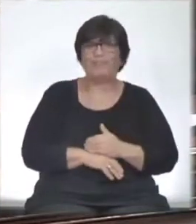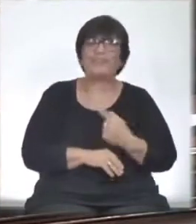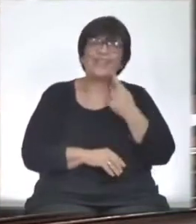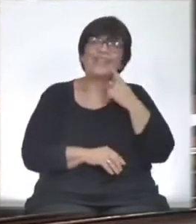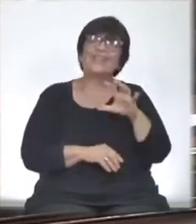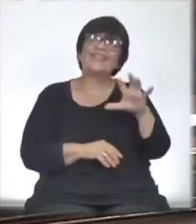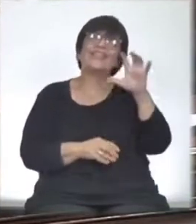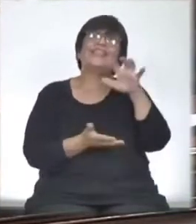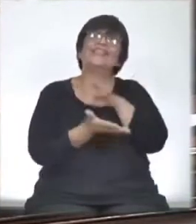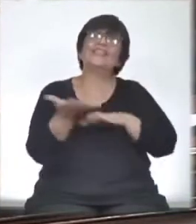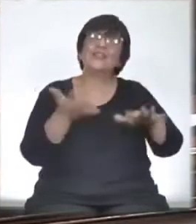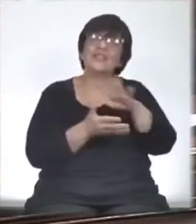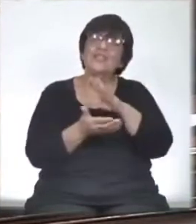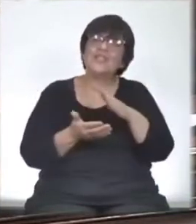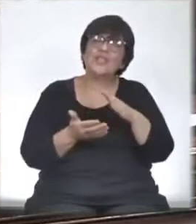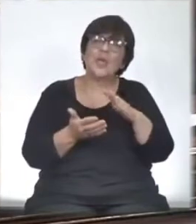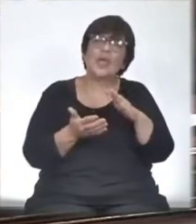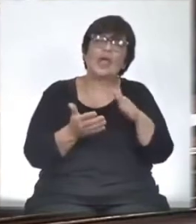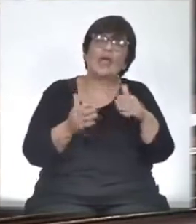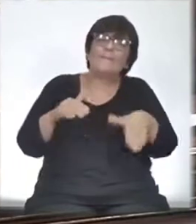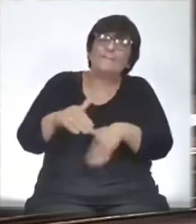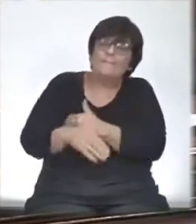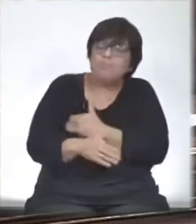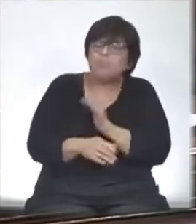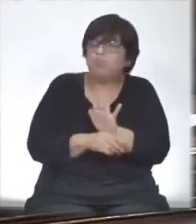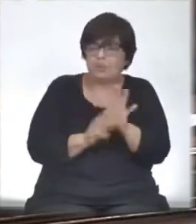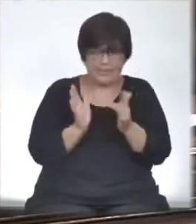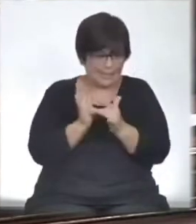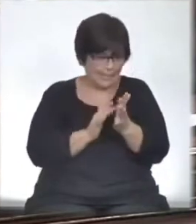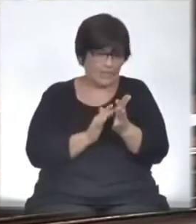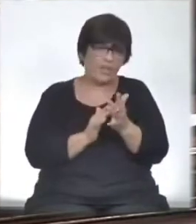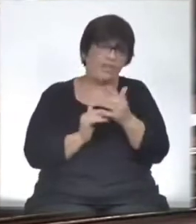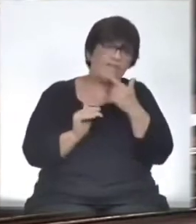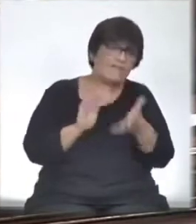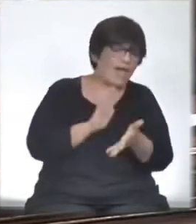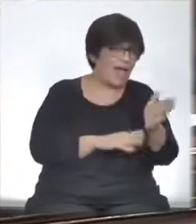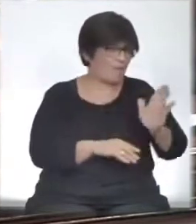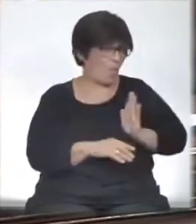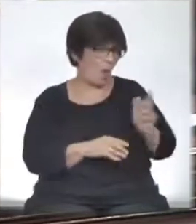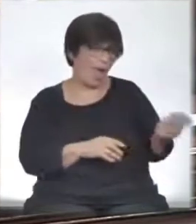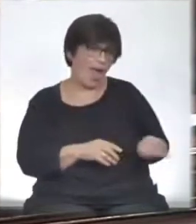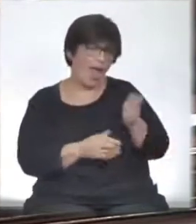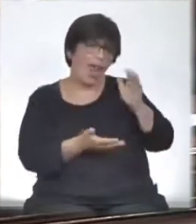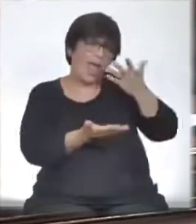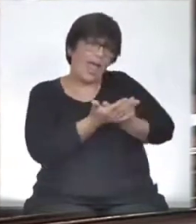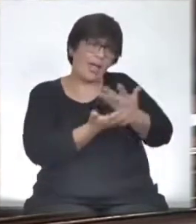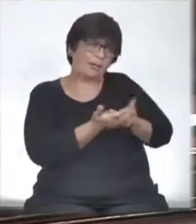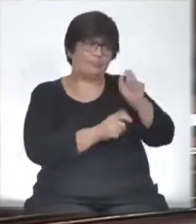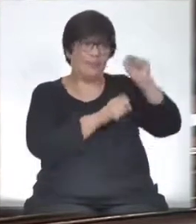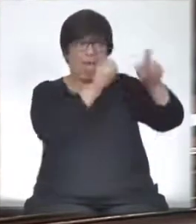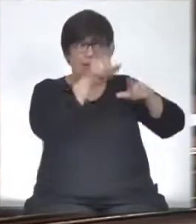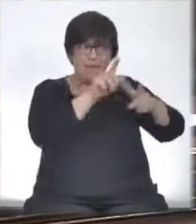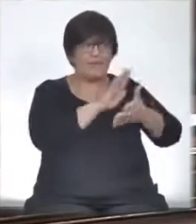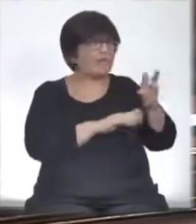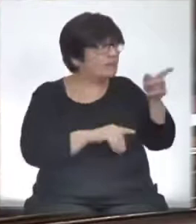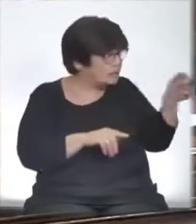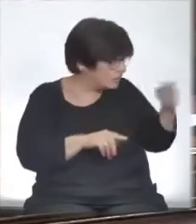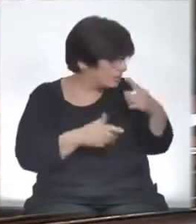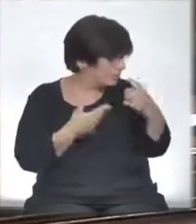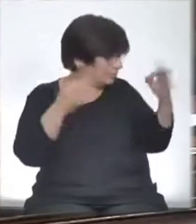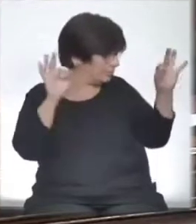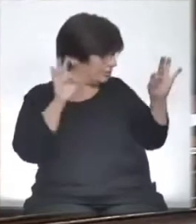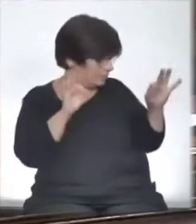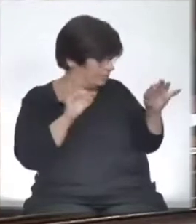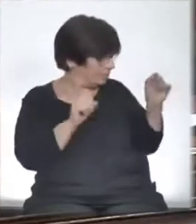recordar el episodio bíblico en que Jesús, cuando se va a lapidar a Magdalena, dice: el que esté libre de culpa, que tire la primera